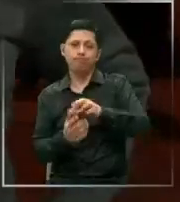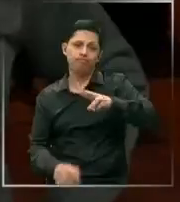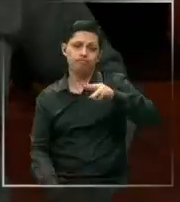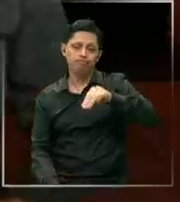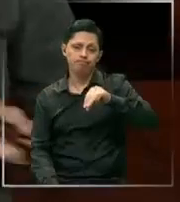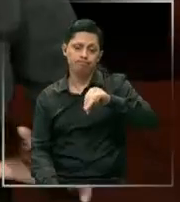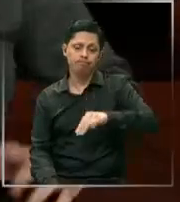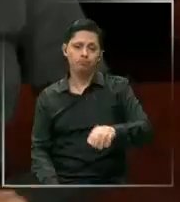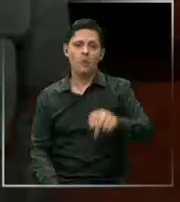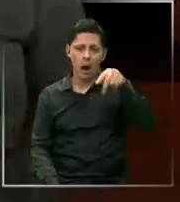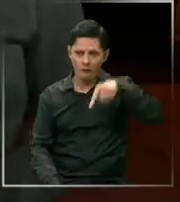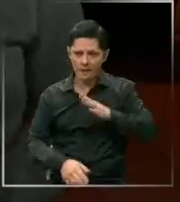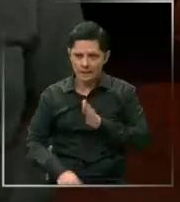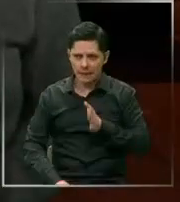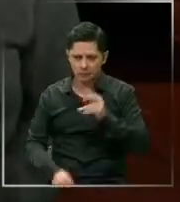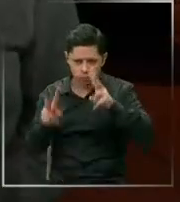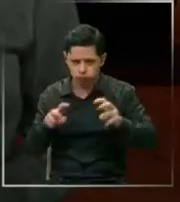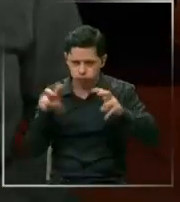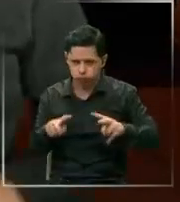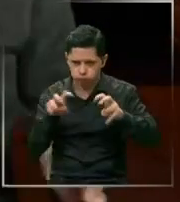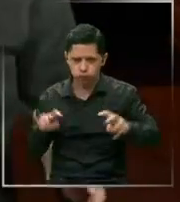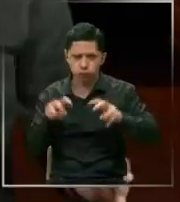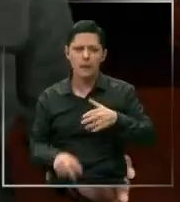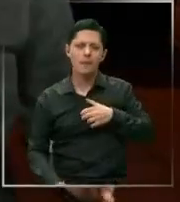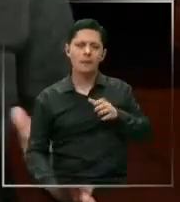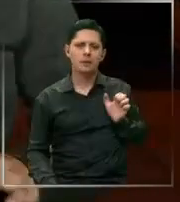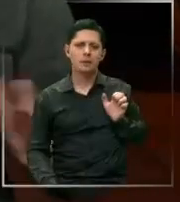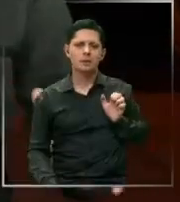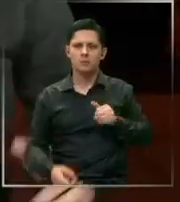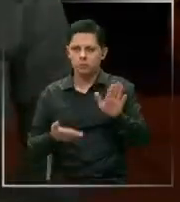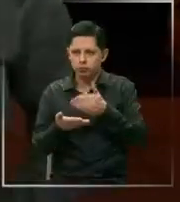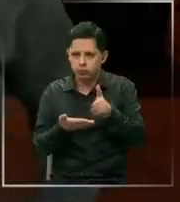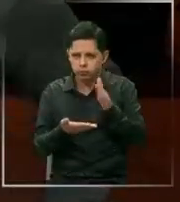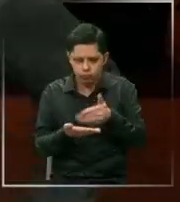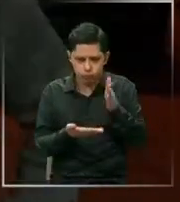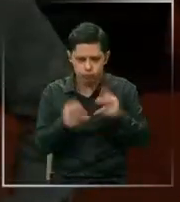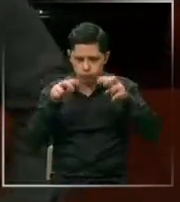lugar a duda va a seguir siendo investigado por parte de la Brigada de Homicidios para poder indagando